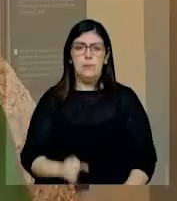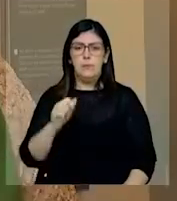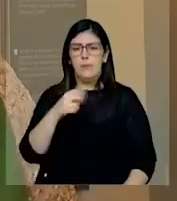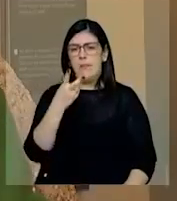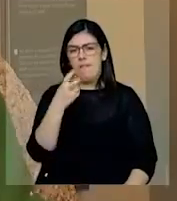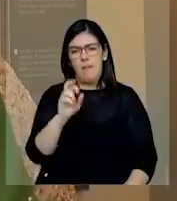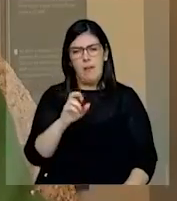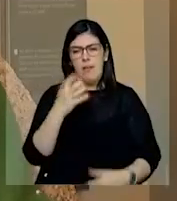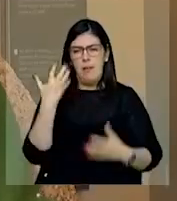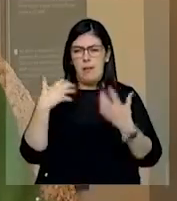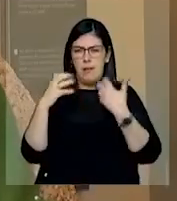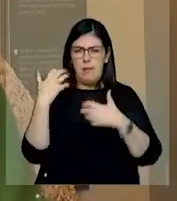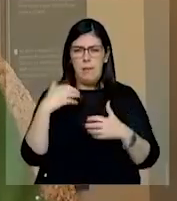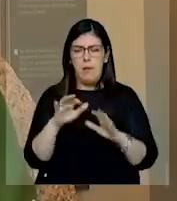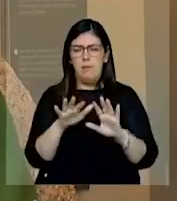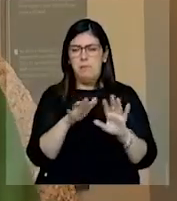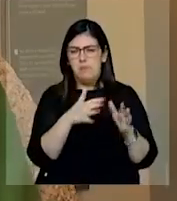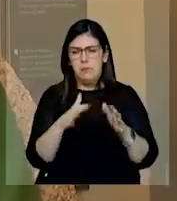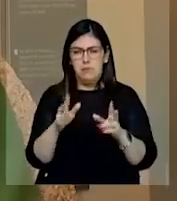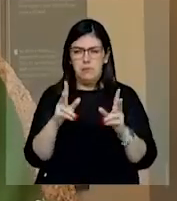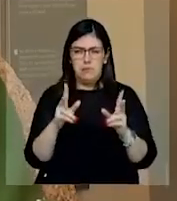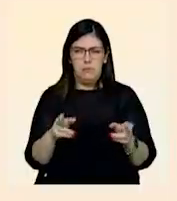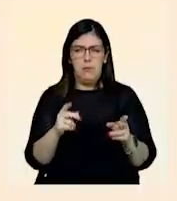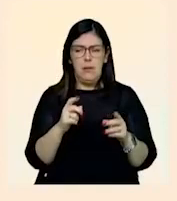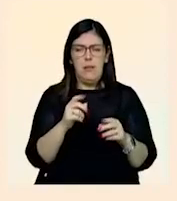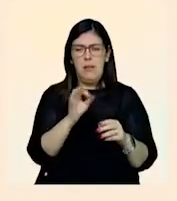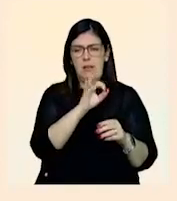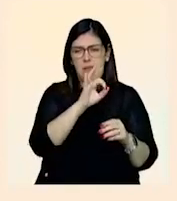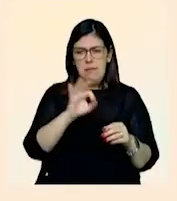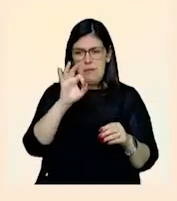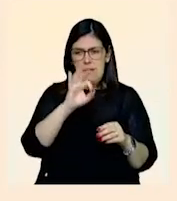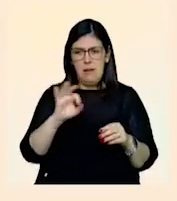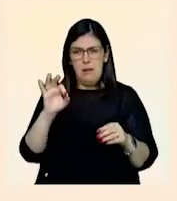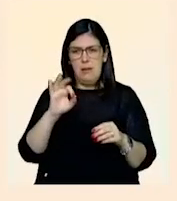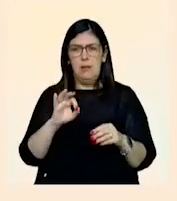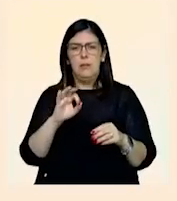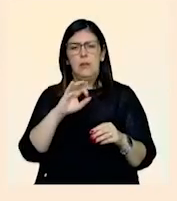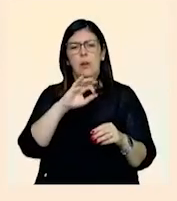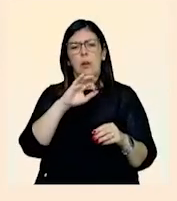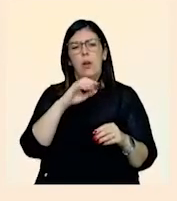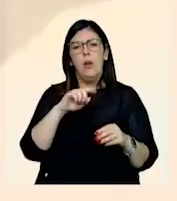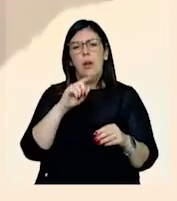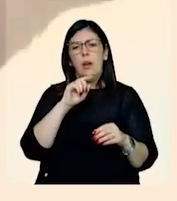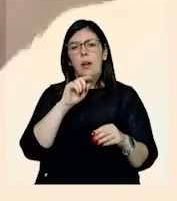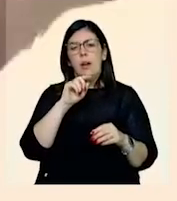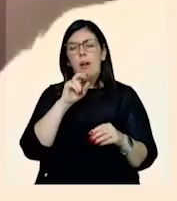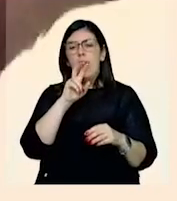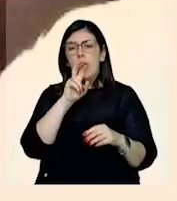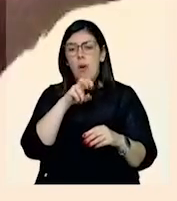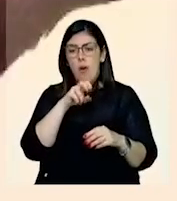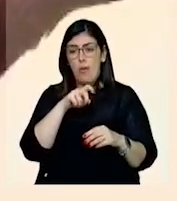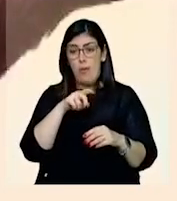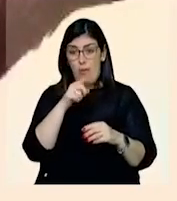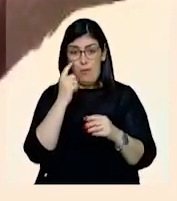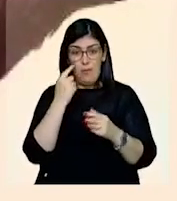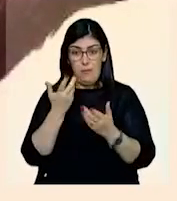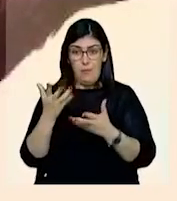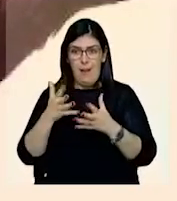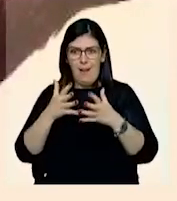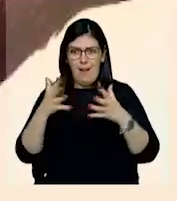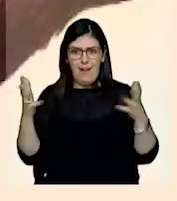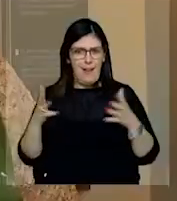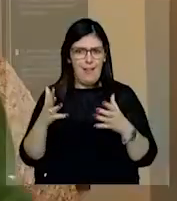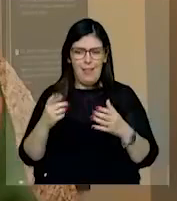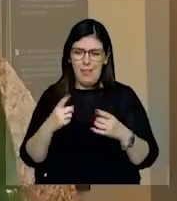de animales, abarcando desde insectos. Está José Fortigás y Amonesi, el roedor más grande de todos los tiempos en